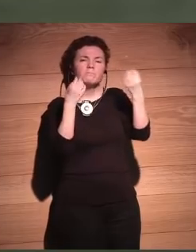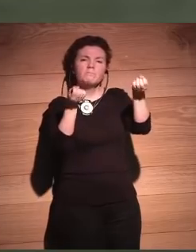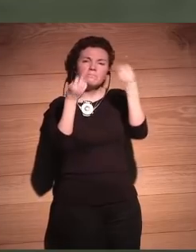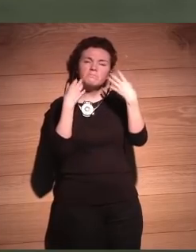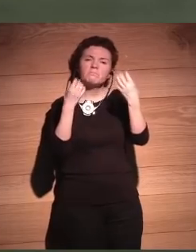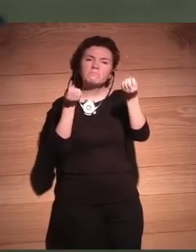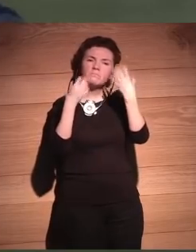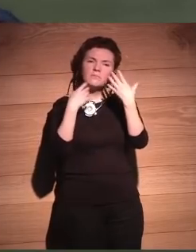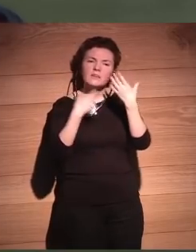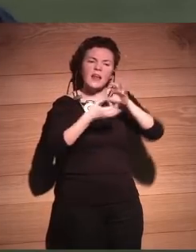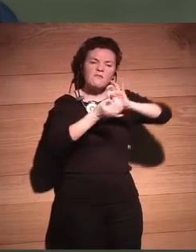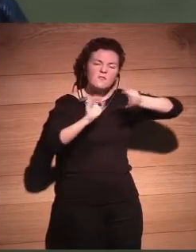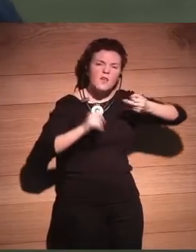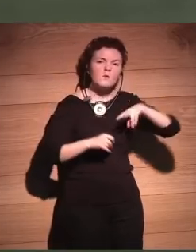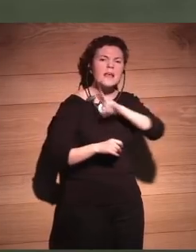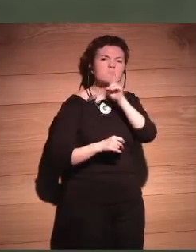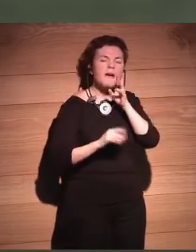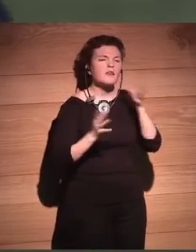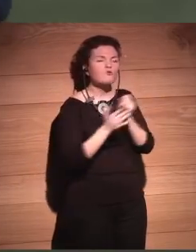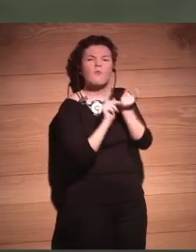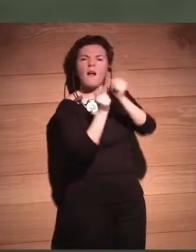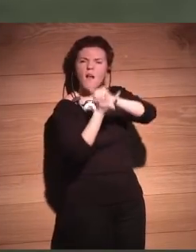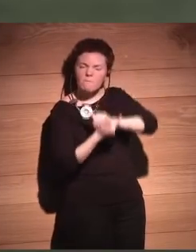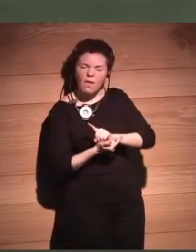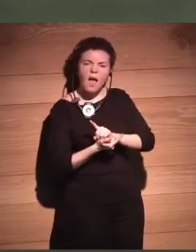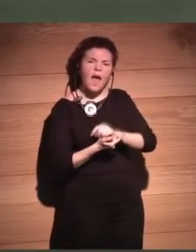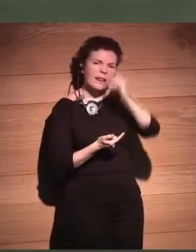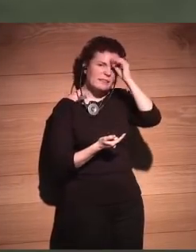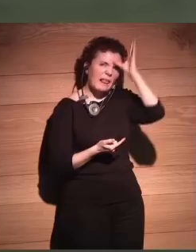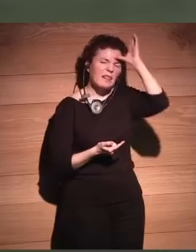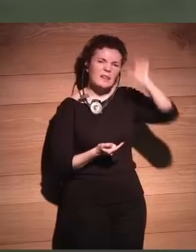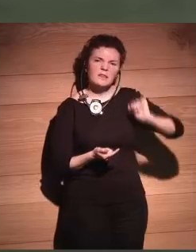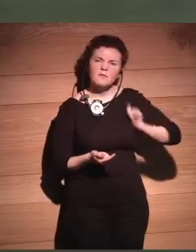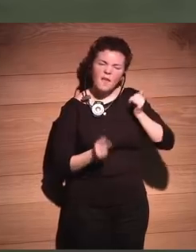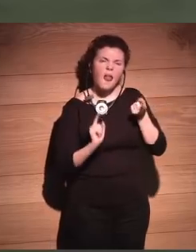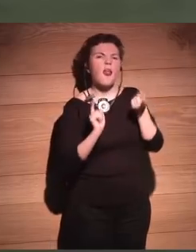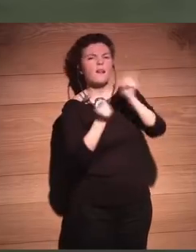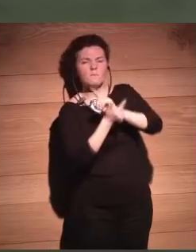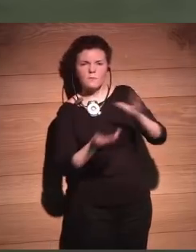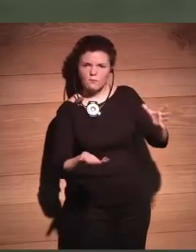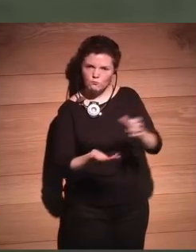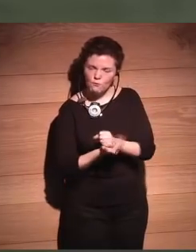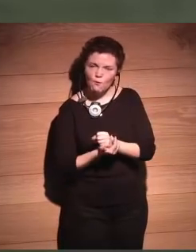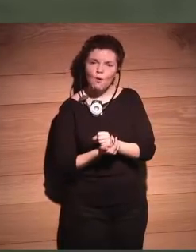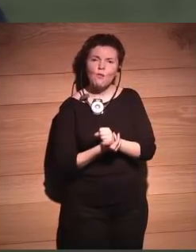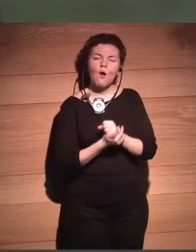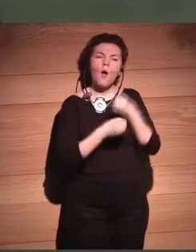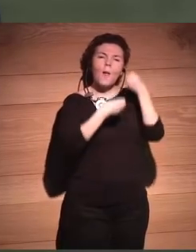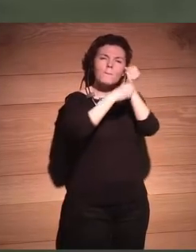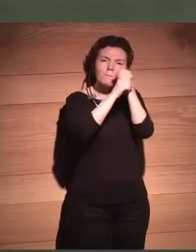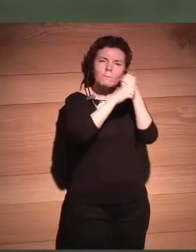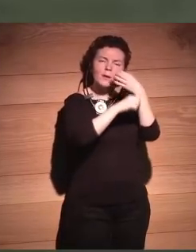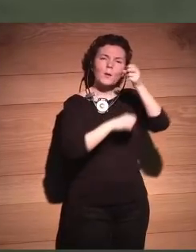que las células madre lo cambiarán todo, de que la inteligencia artificial lo cambiará todo, el